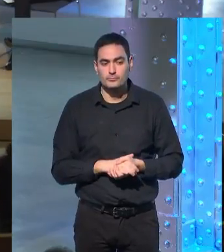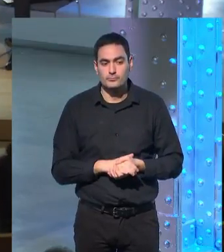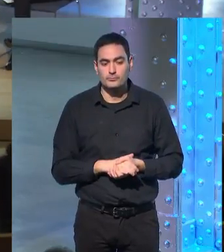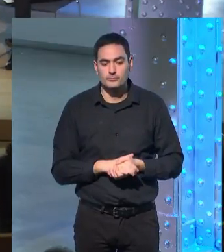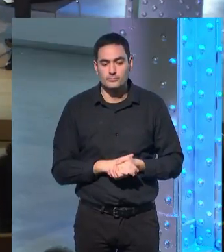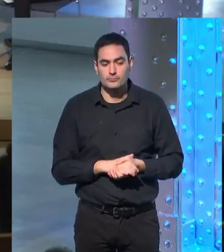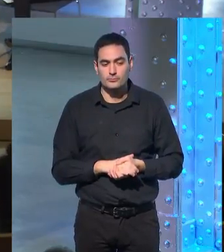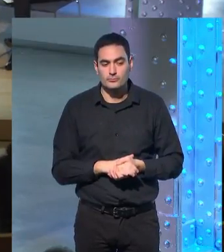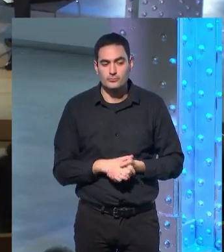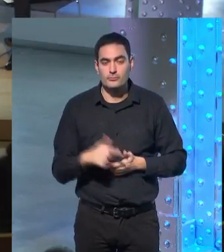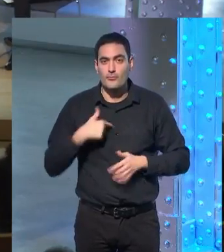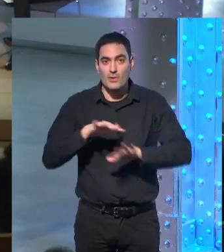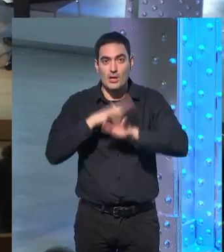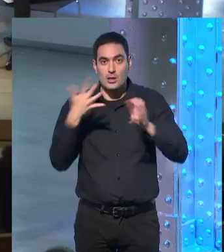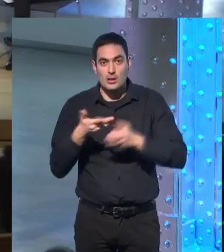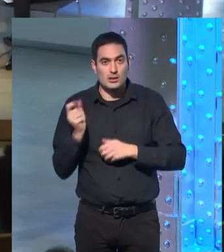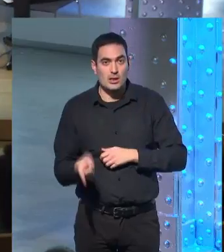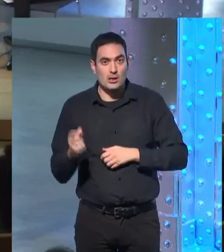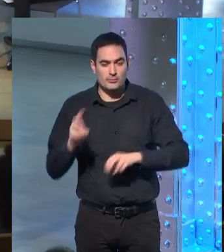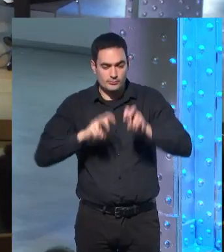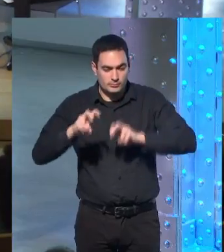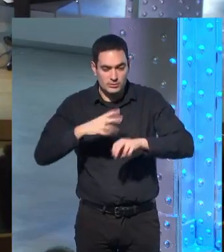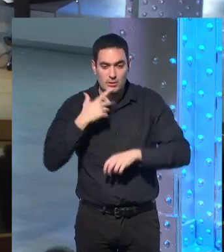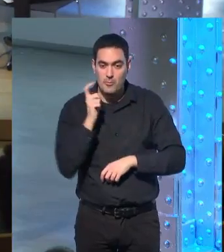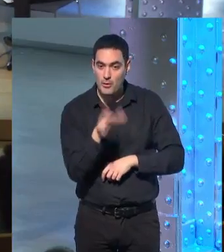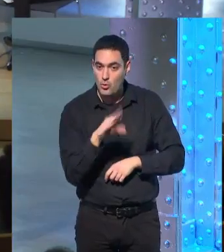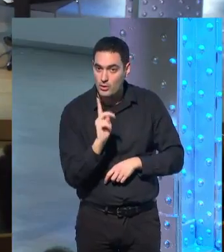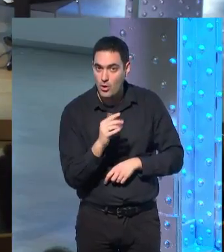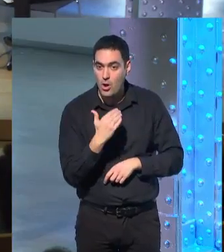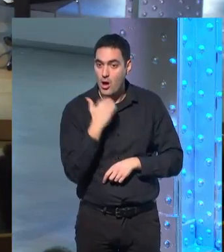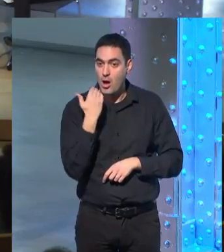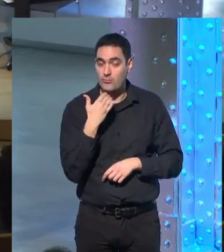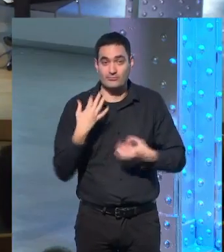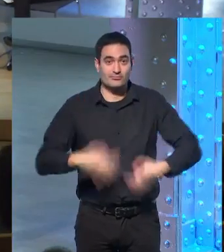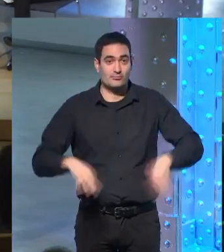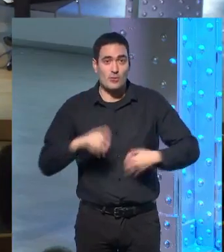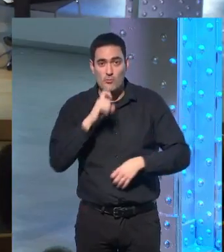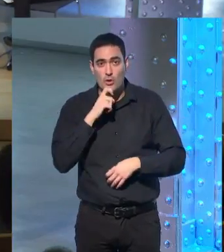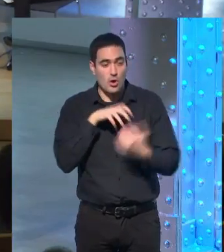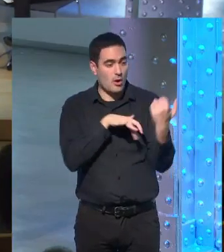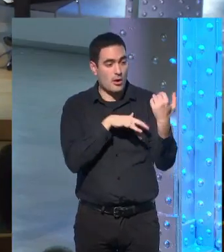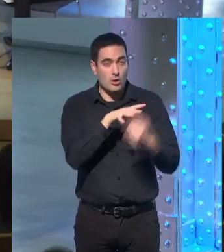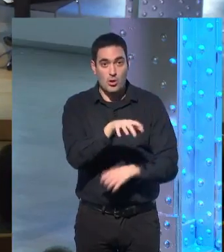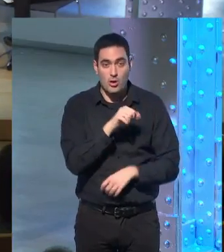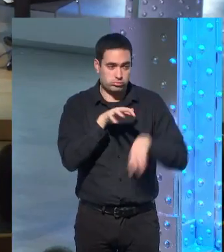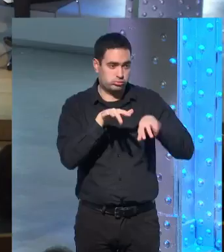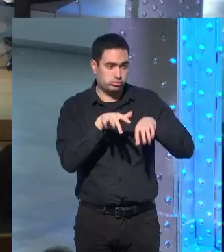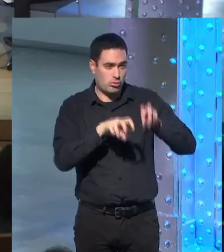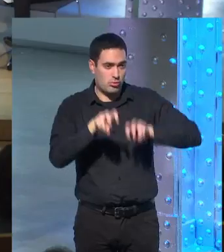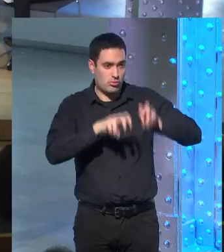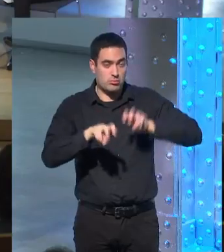Yo lo suelo buscar en Internet. Cuando no entiendo una palabra o algo, simplemente cojo mi ordenador y lo